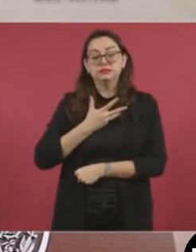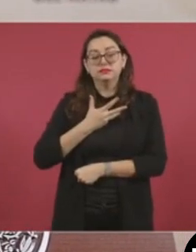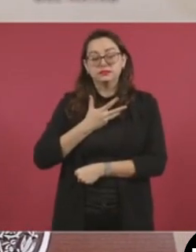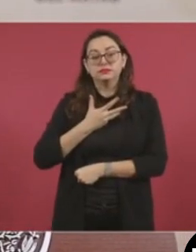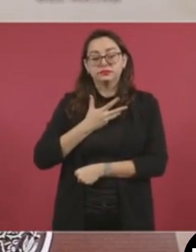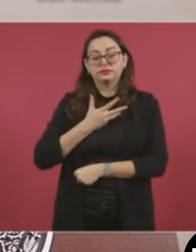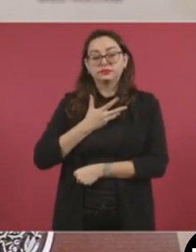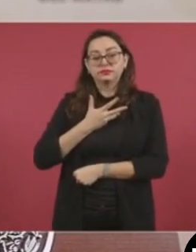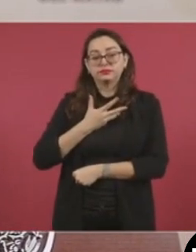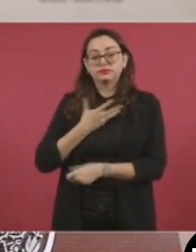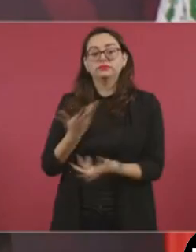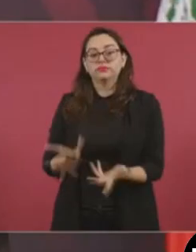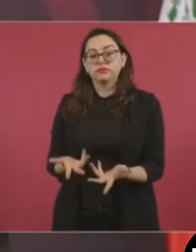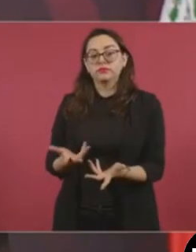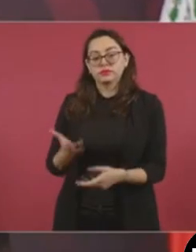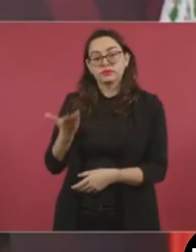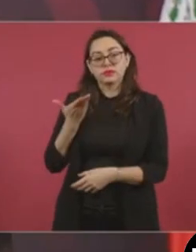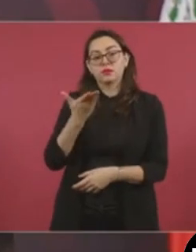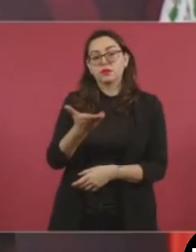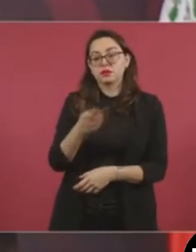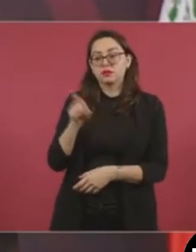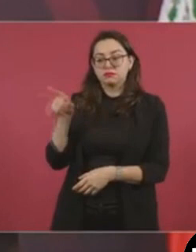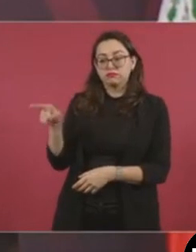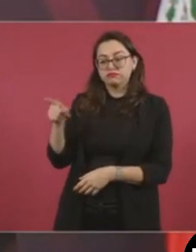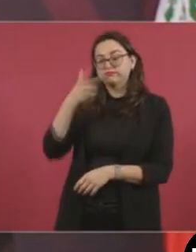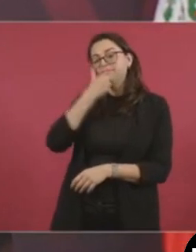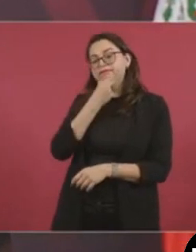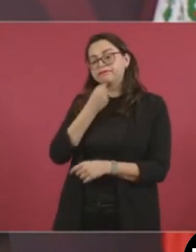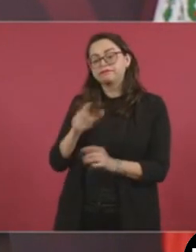y solicita orden de aprehensión.